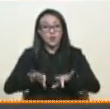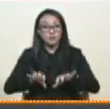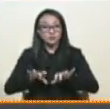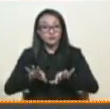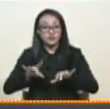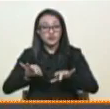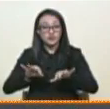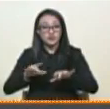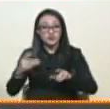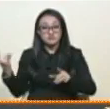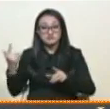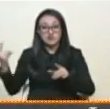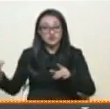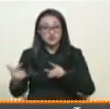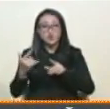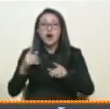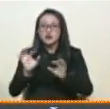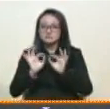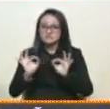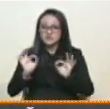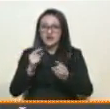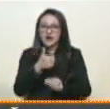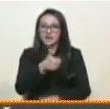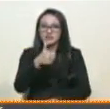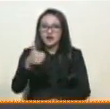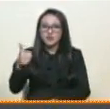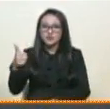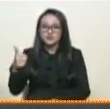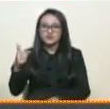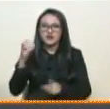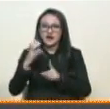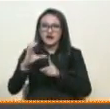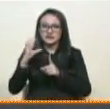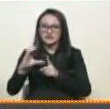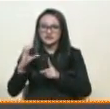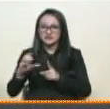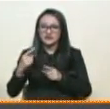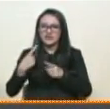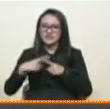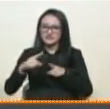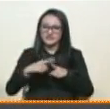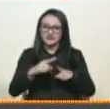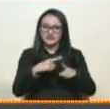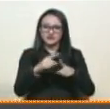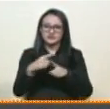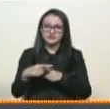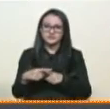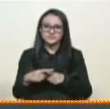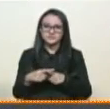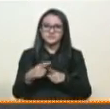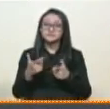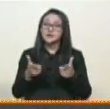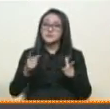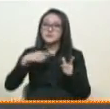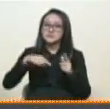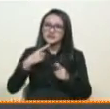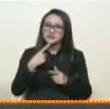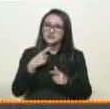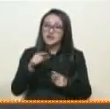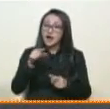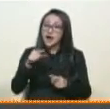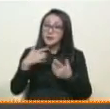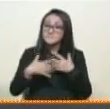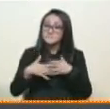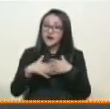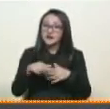de votación lleva su configuración específica, que es lo que le da su característica particular y que te permite a ti decir, mira, esa máquina